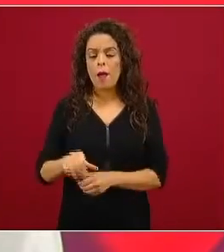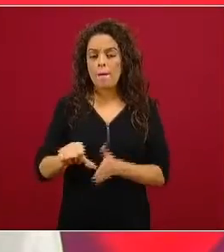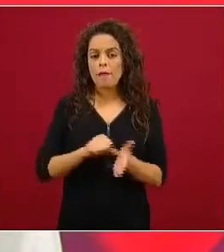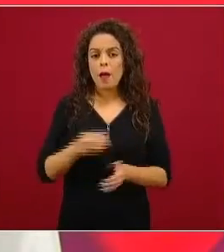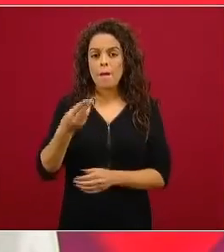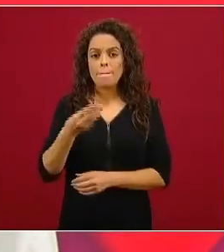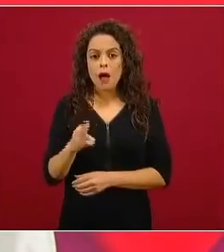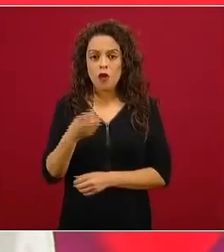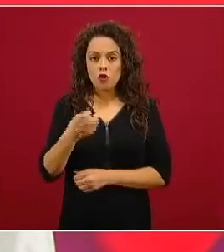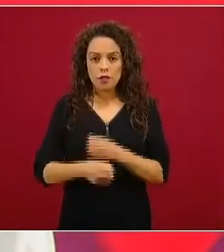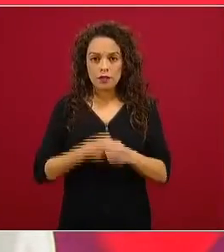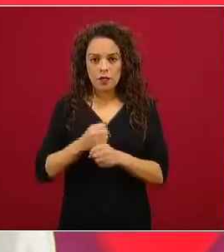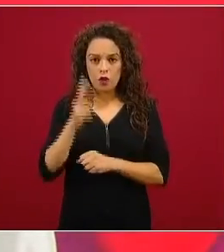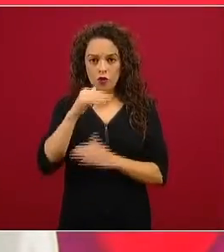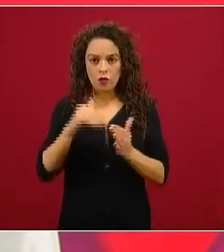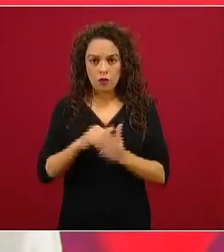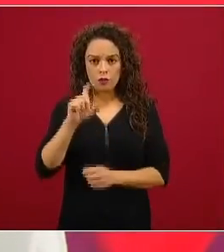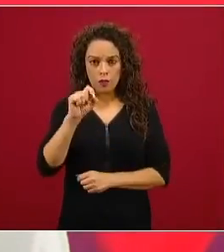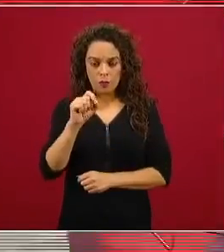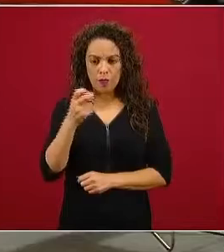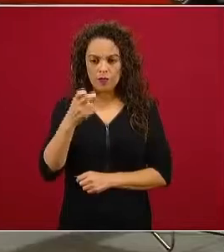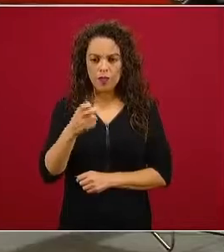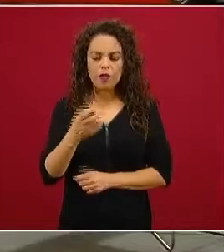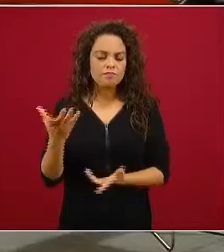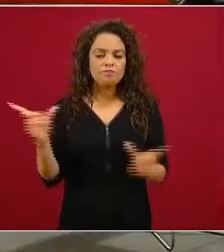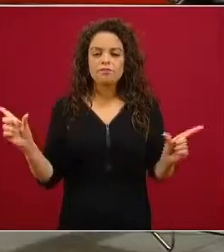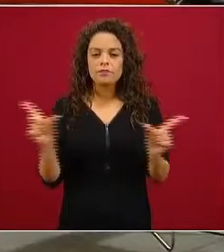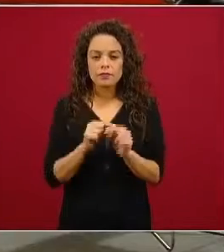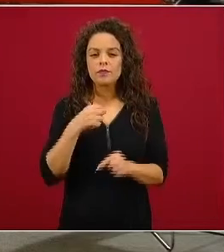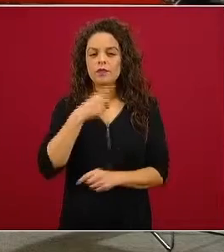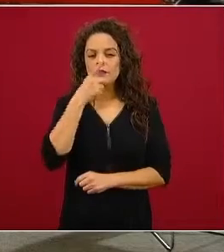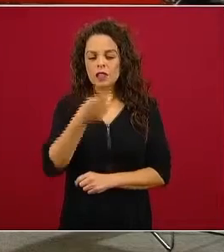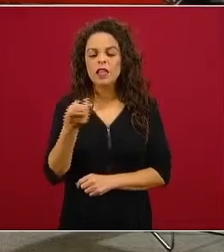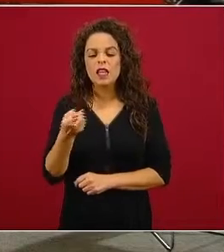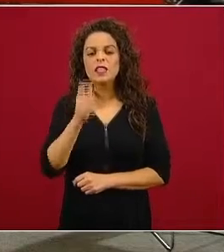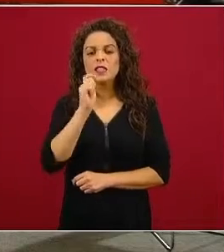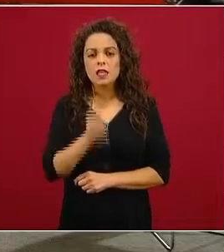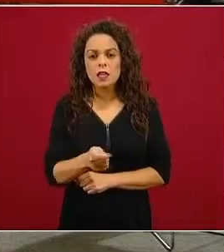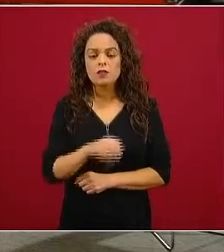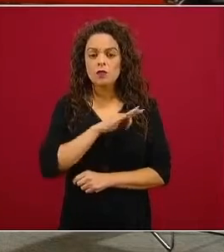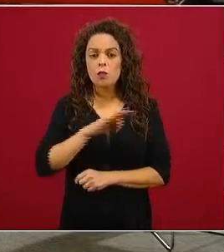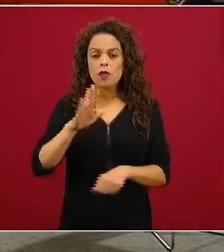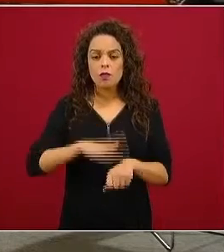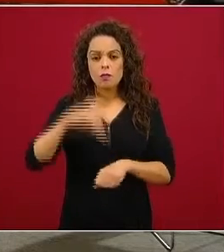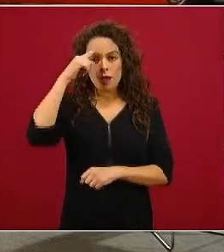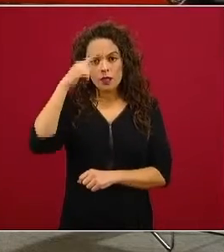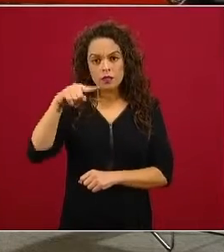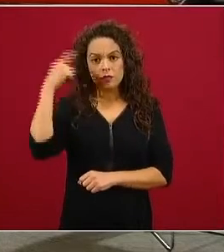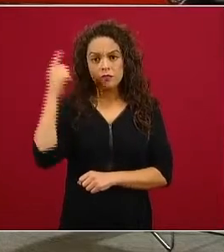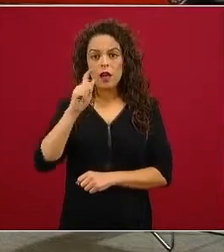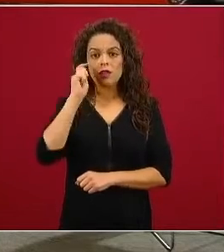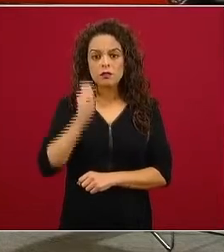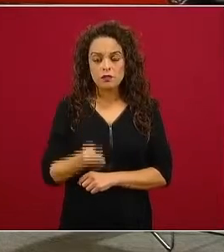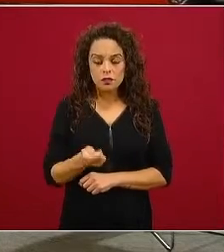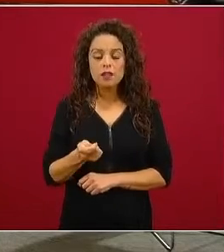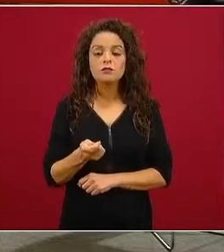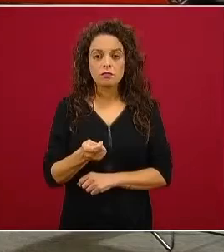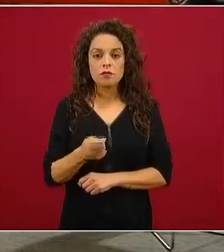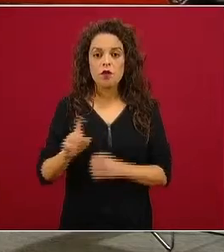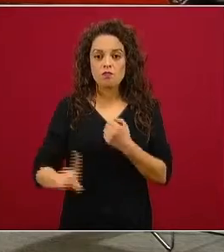tiene México, el gobierno de México, respecto a la información. Nos hablarán de una campaña que se llama Verificado. Esta es una